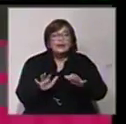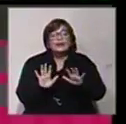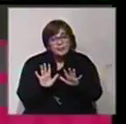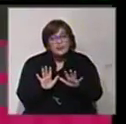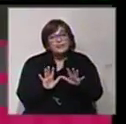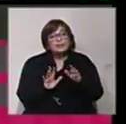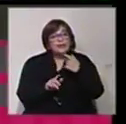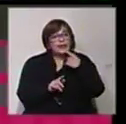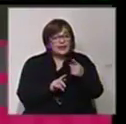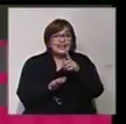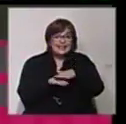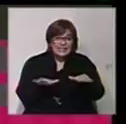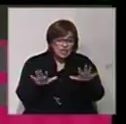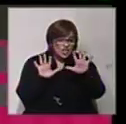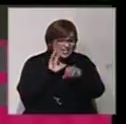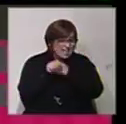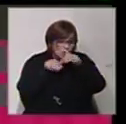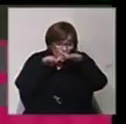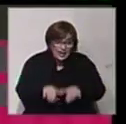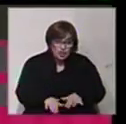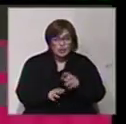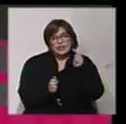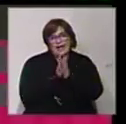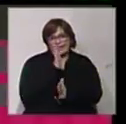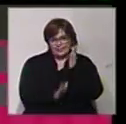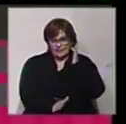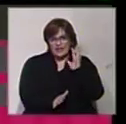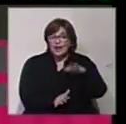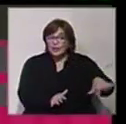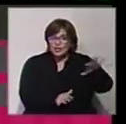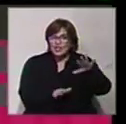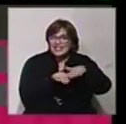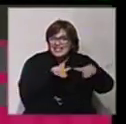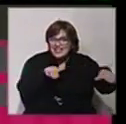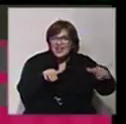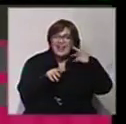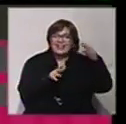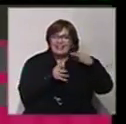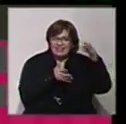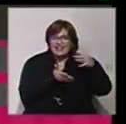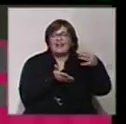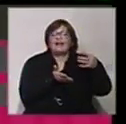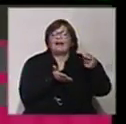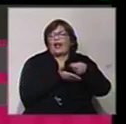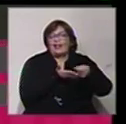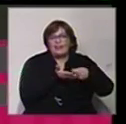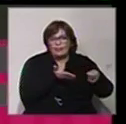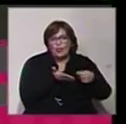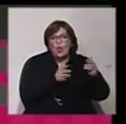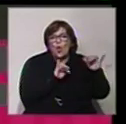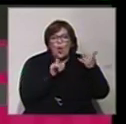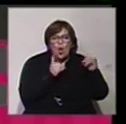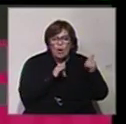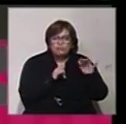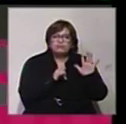decía, nosotros los niños menores de 10 años entran gratis. Entonces hay toda una zona infantil en la que se brindan talleres, tienen lugares como para dibujar,